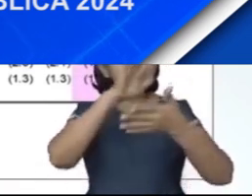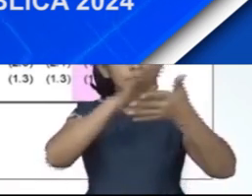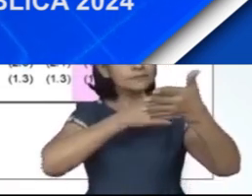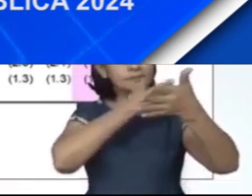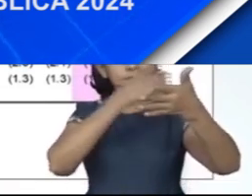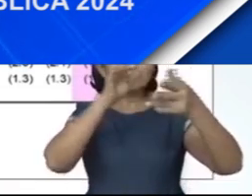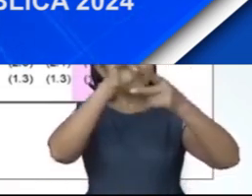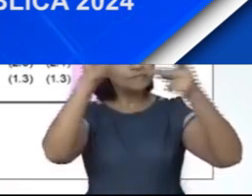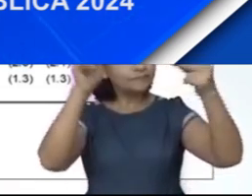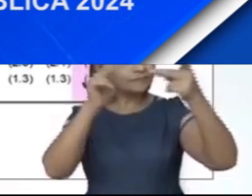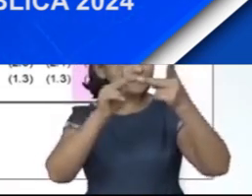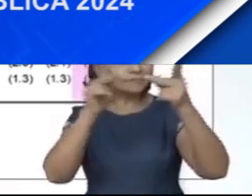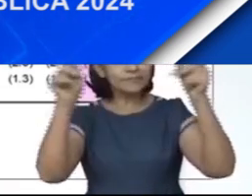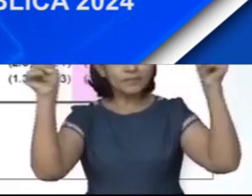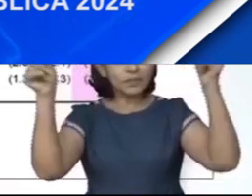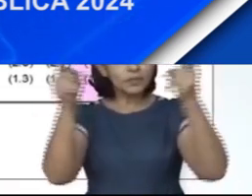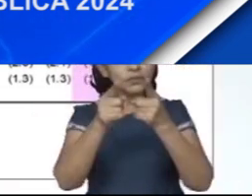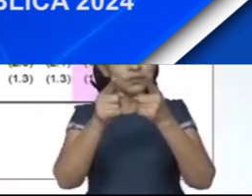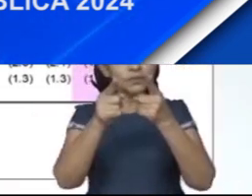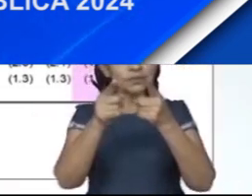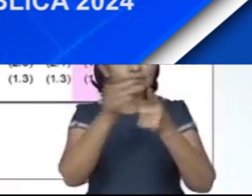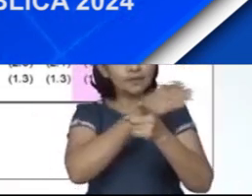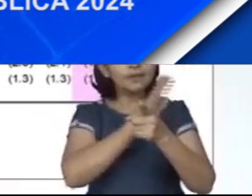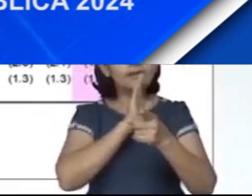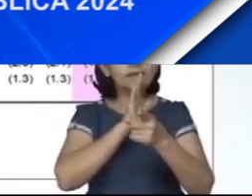Pobreza y Desarrollo Humano